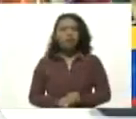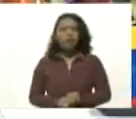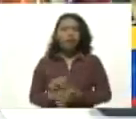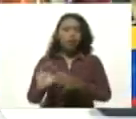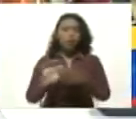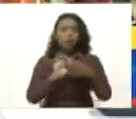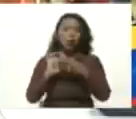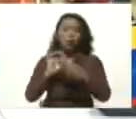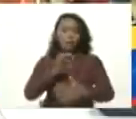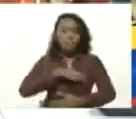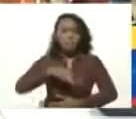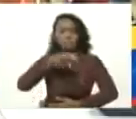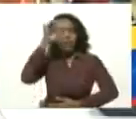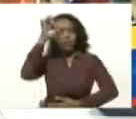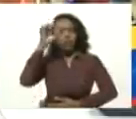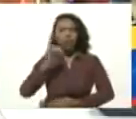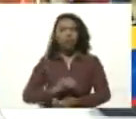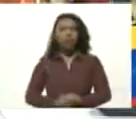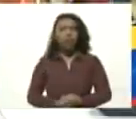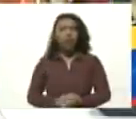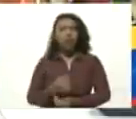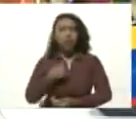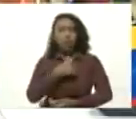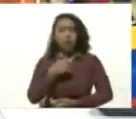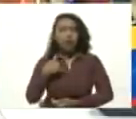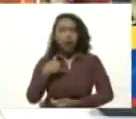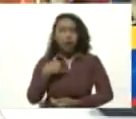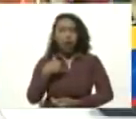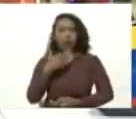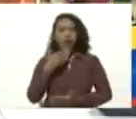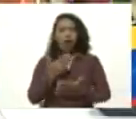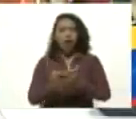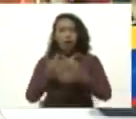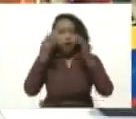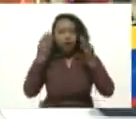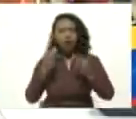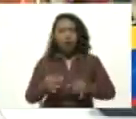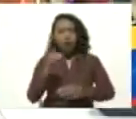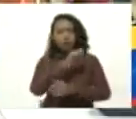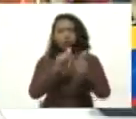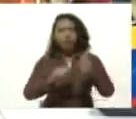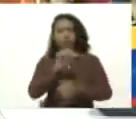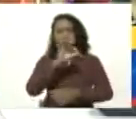Unirnos en ese espíritu. Quiero agradecer oficialmente, señora vicepresidenta,